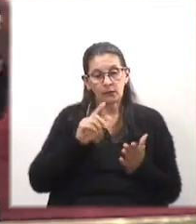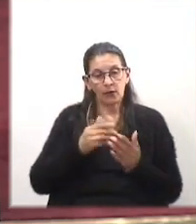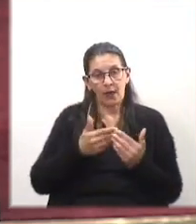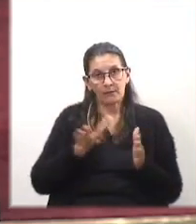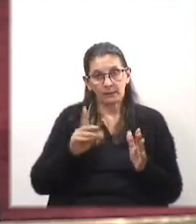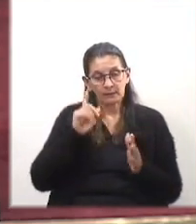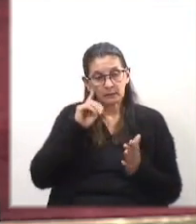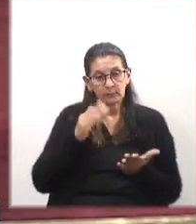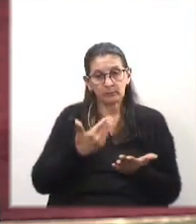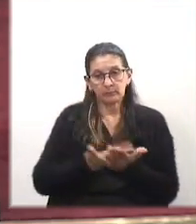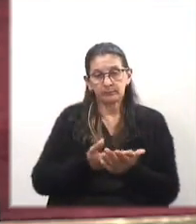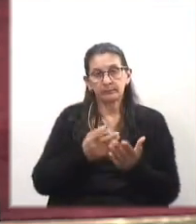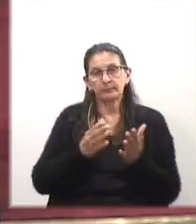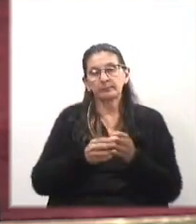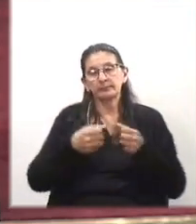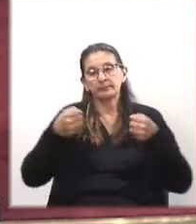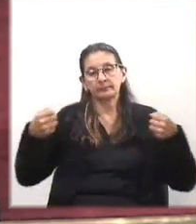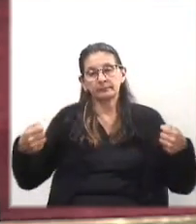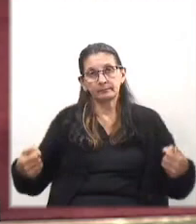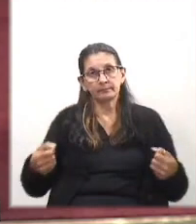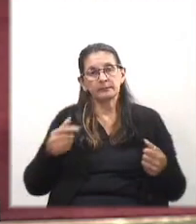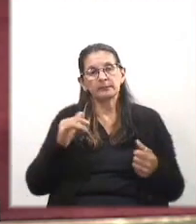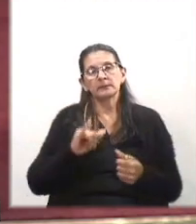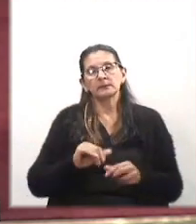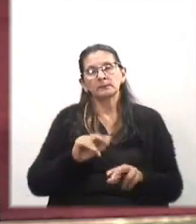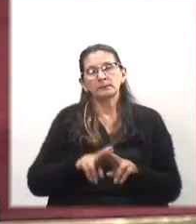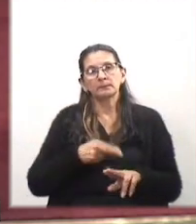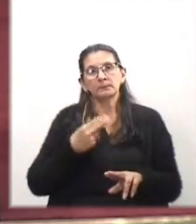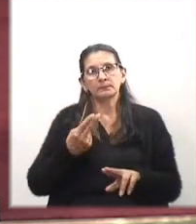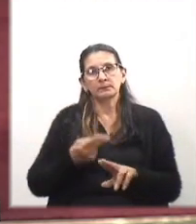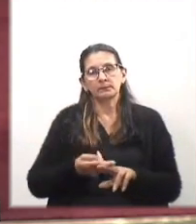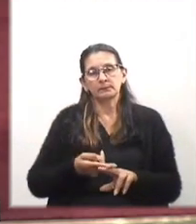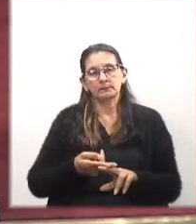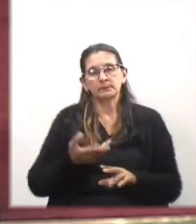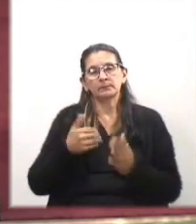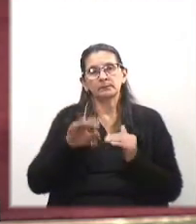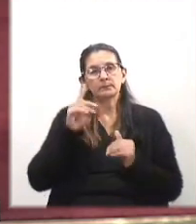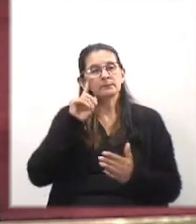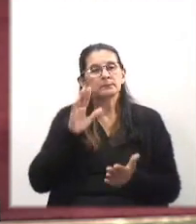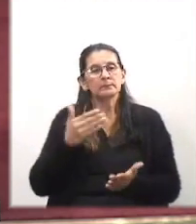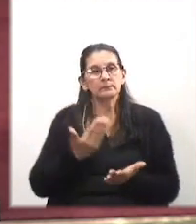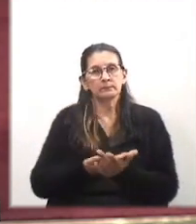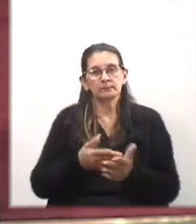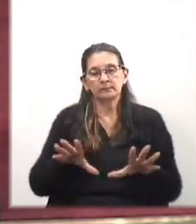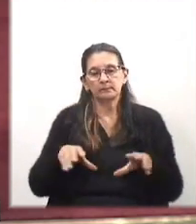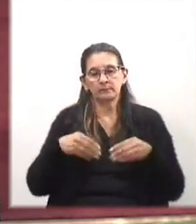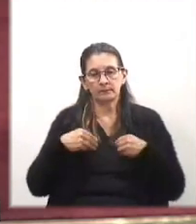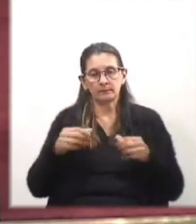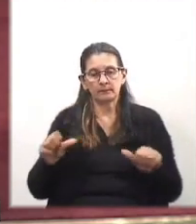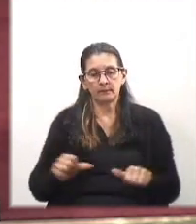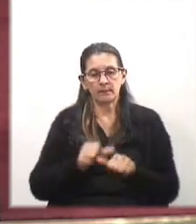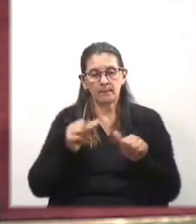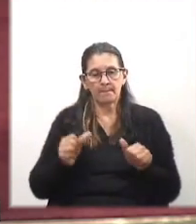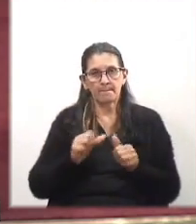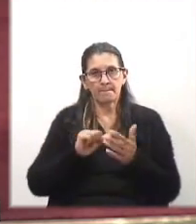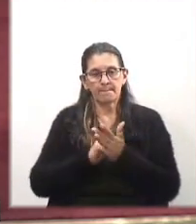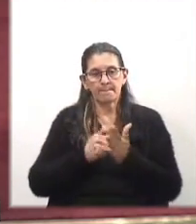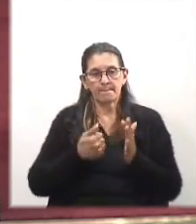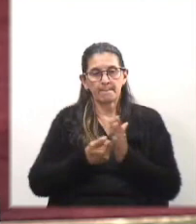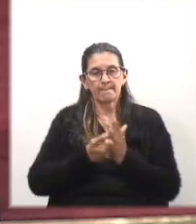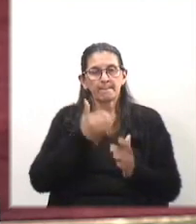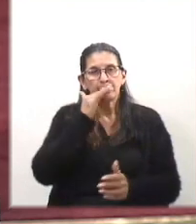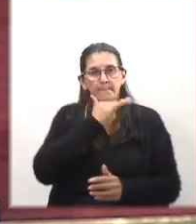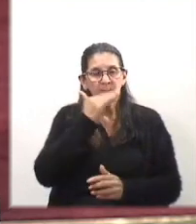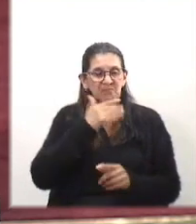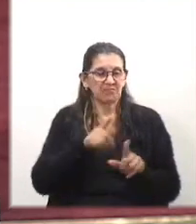propuso extender dicha solución a la caja y nuevamente fue lo que nos ofrecieron de aceptar lo que se llevó con la caja bancaria, de